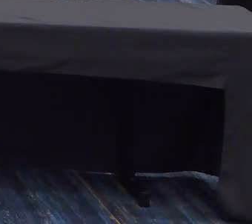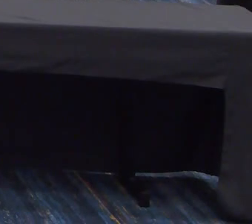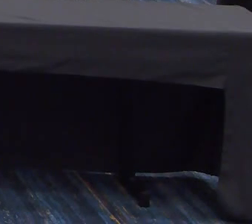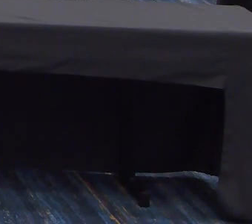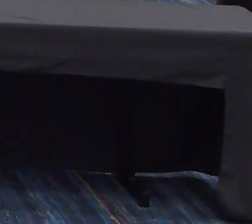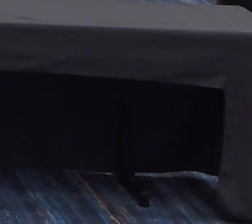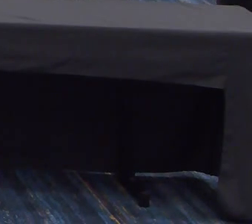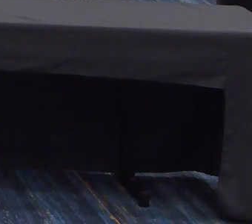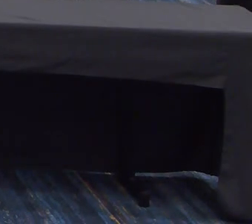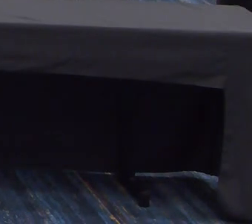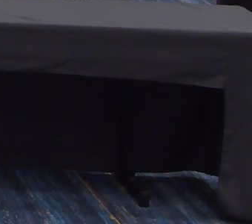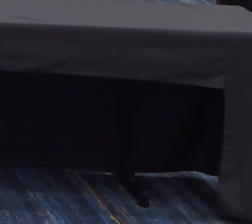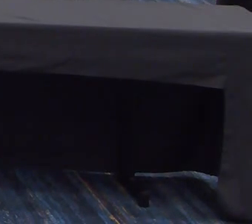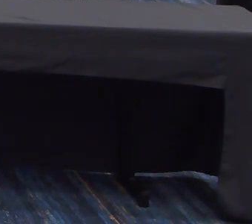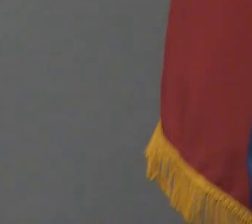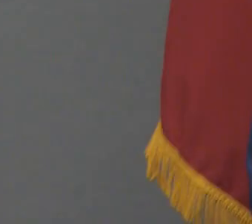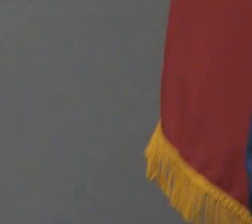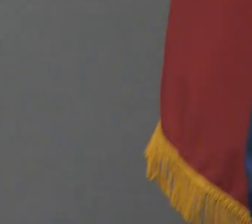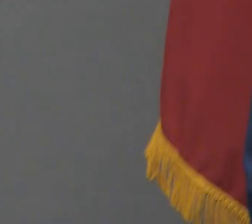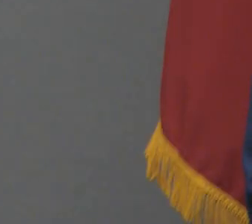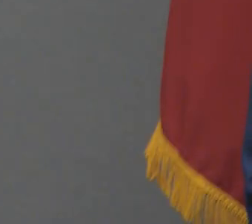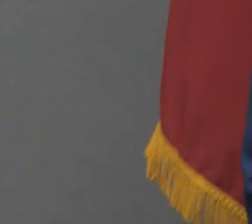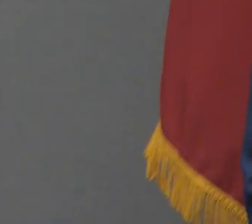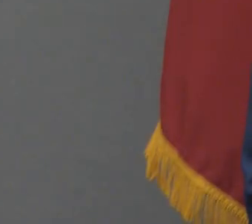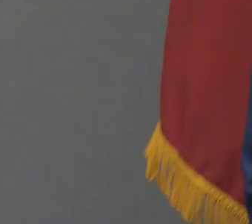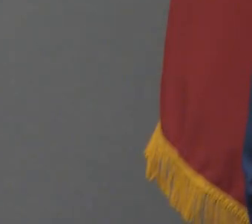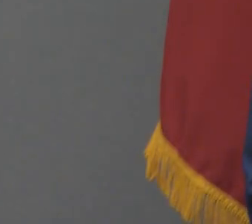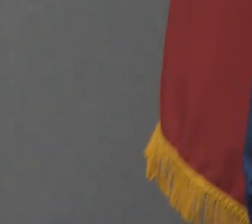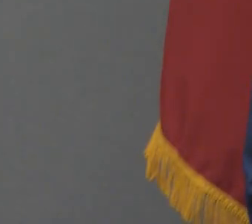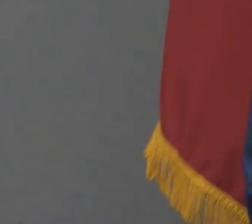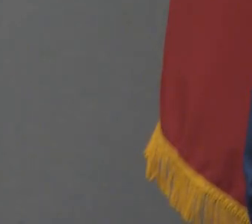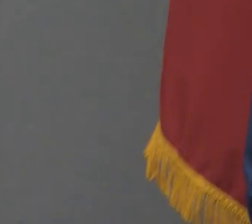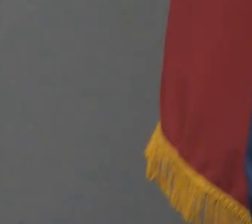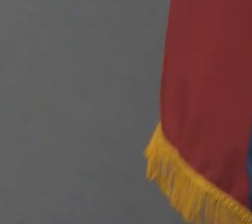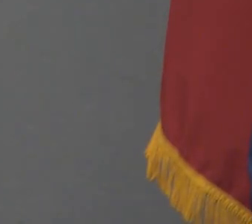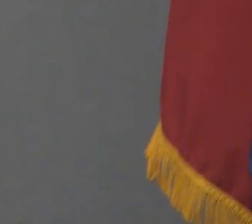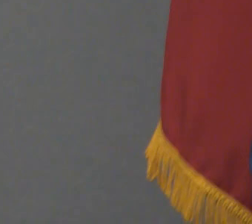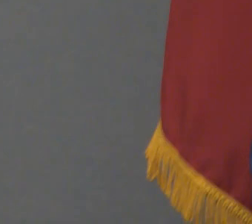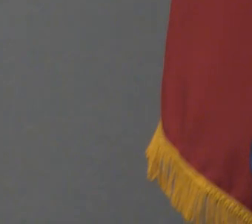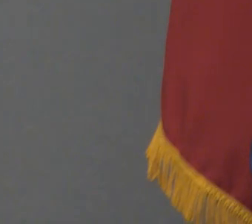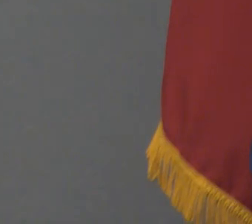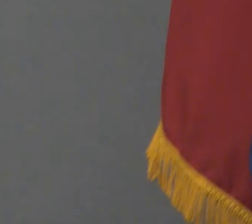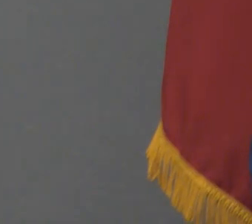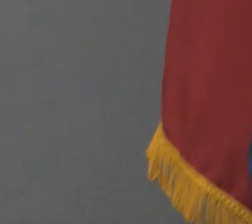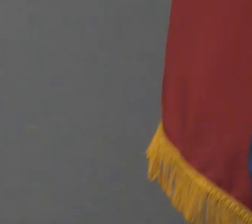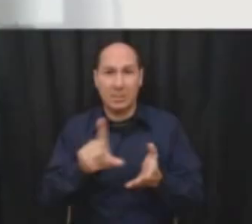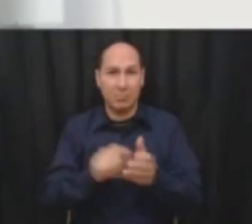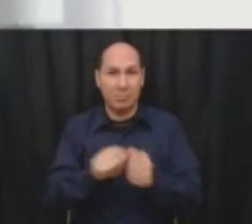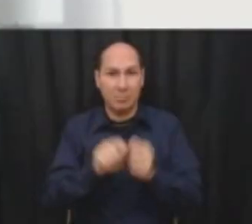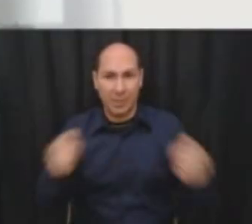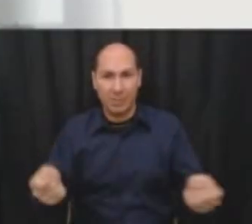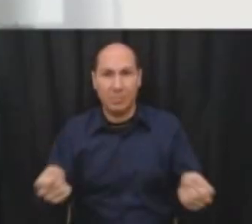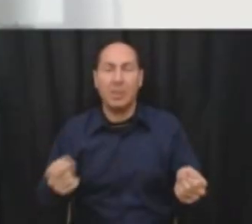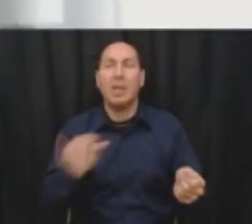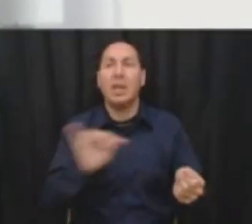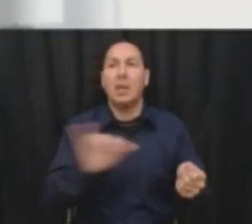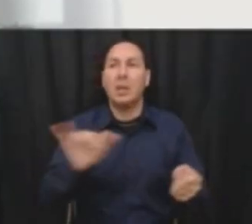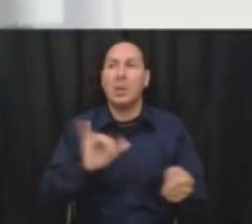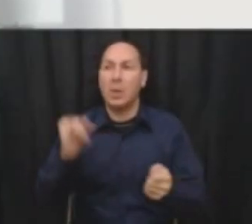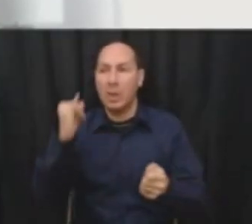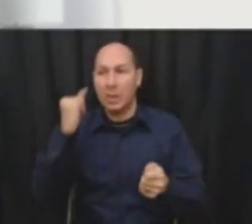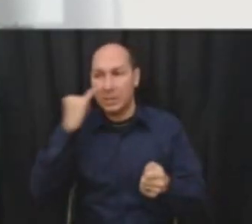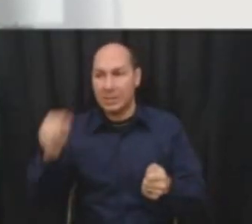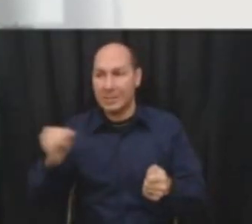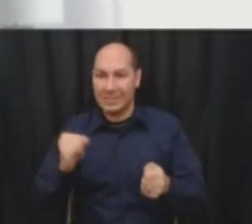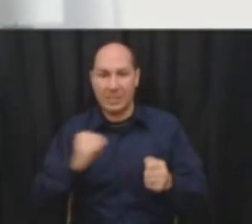el gobernador de puerto rico pedro pierluisi dijo que mediante una carta dirigida a él y a los líderes legislativos el ente federal la junta de control fiscal